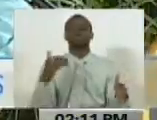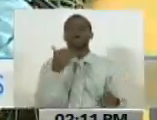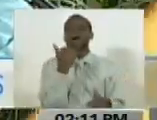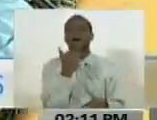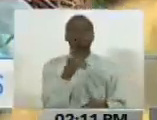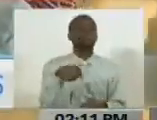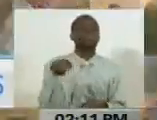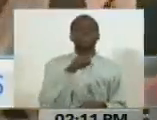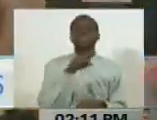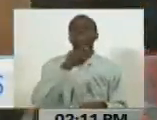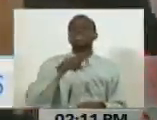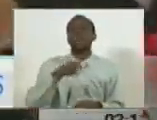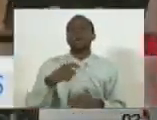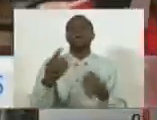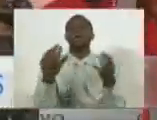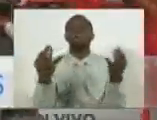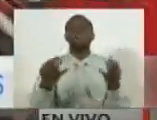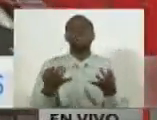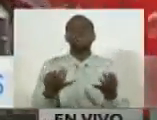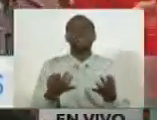necesidad real.